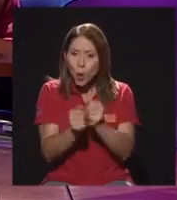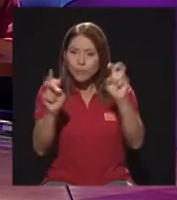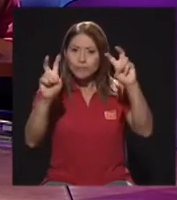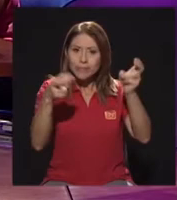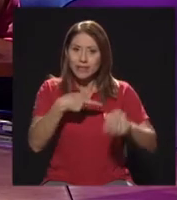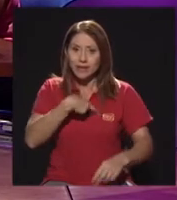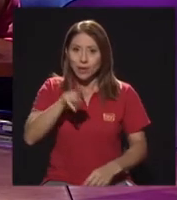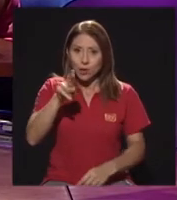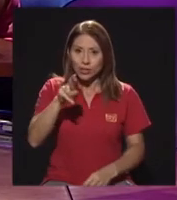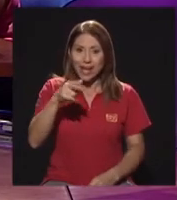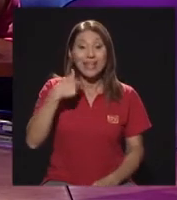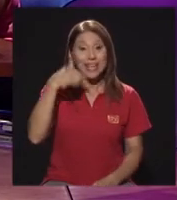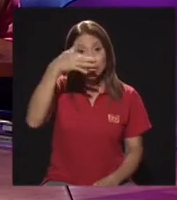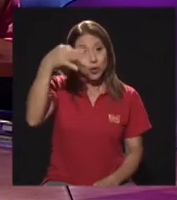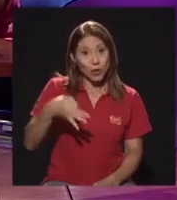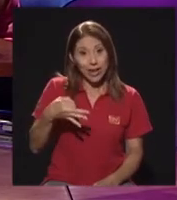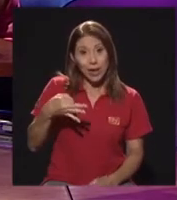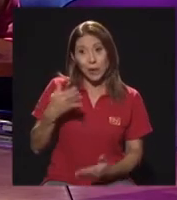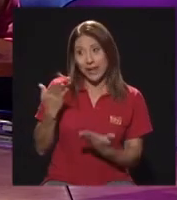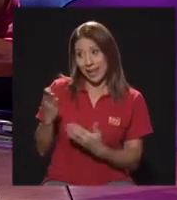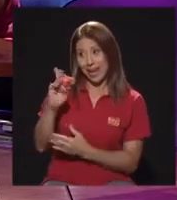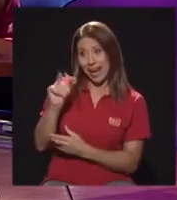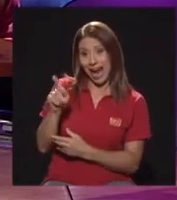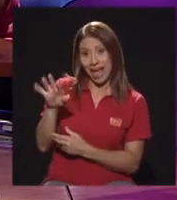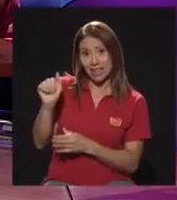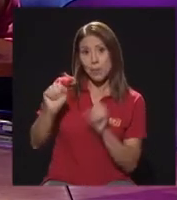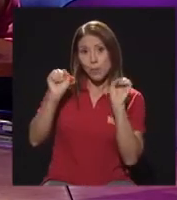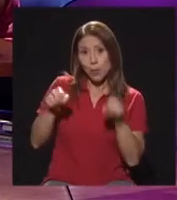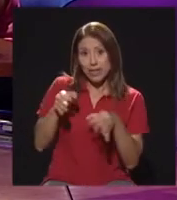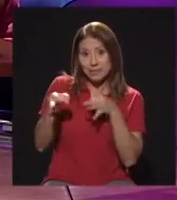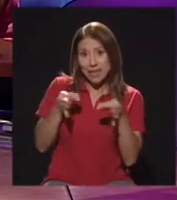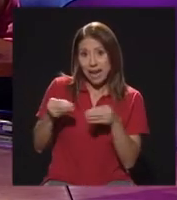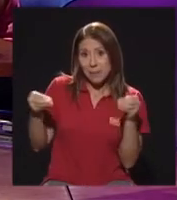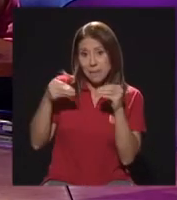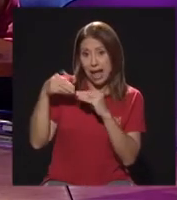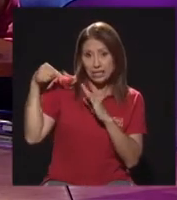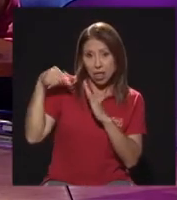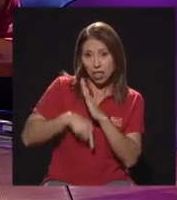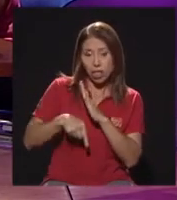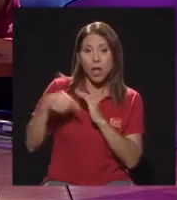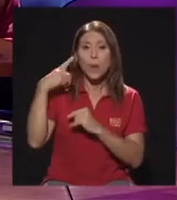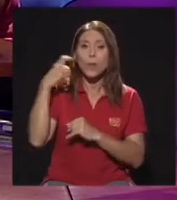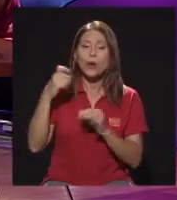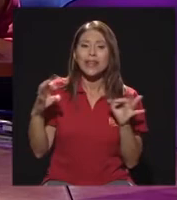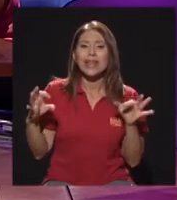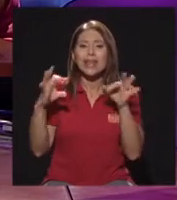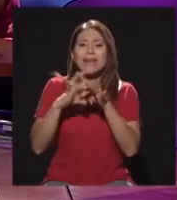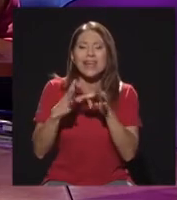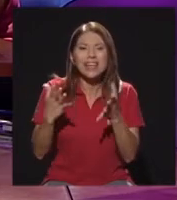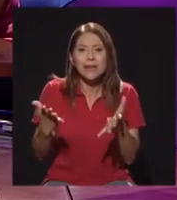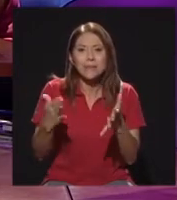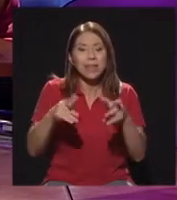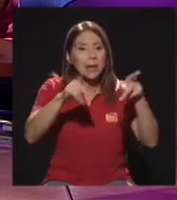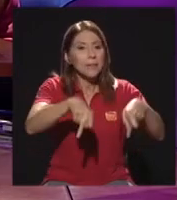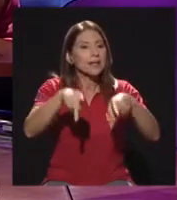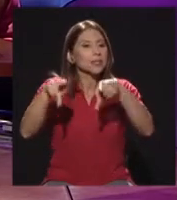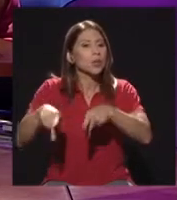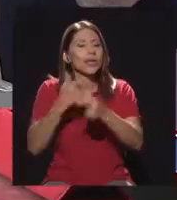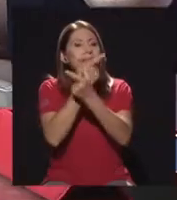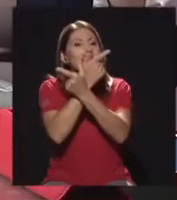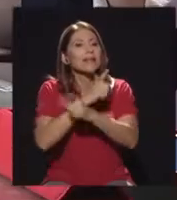que yo creo que de alguna manera acá te podría explicar muchísimo más sobre eso porque tiene que ver con que las personas de manera libre